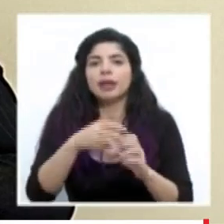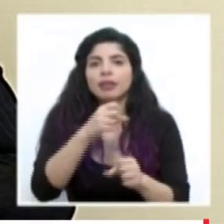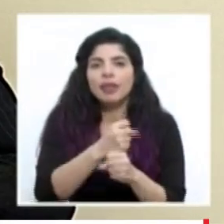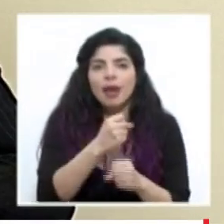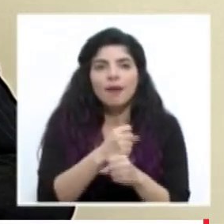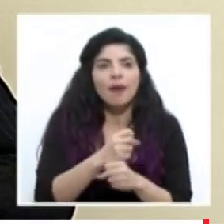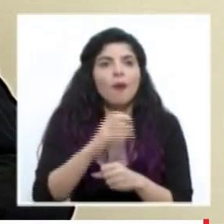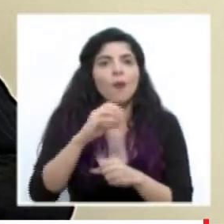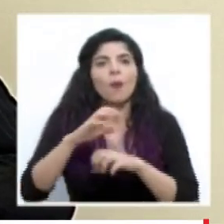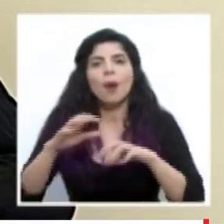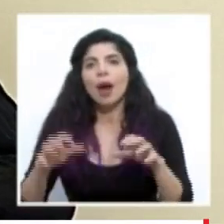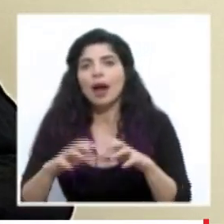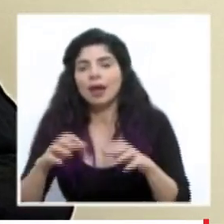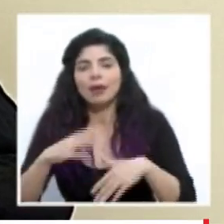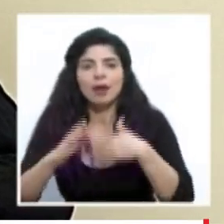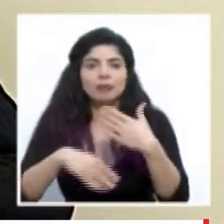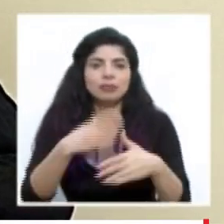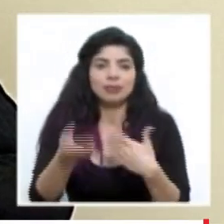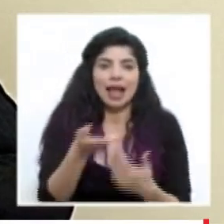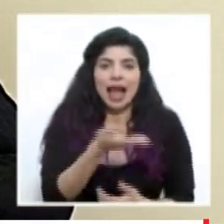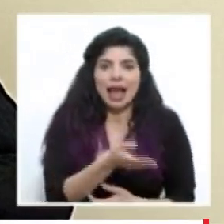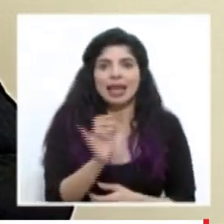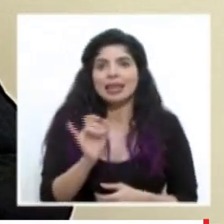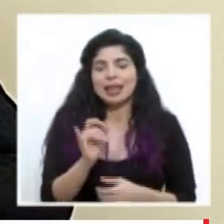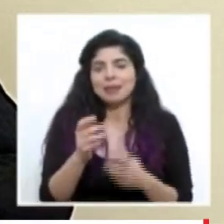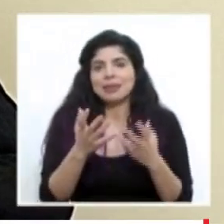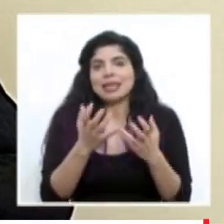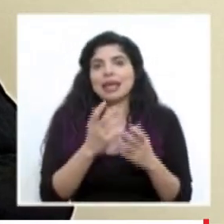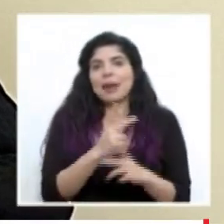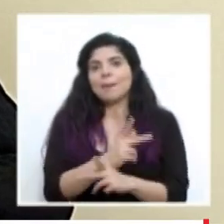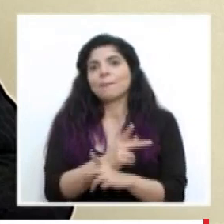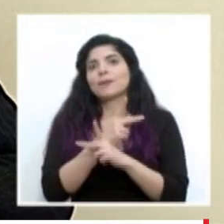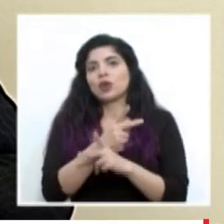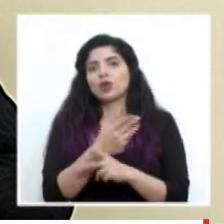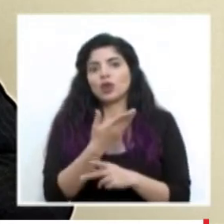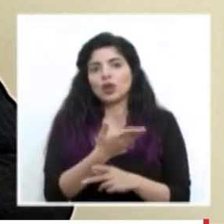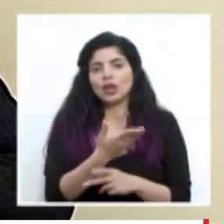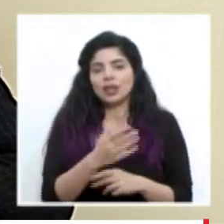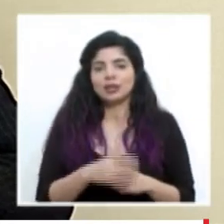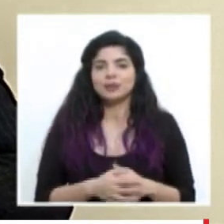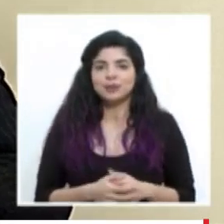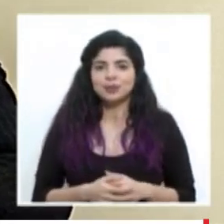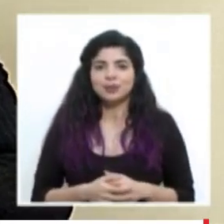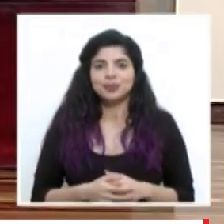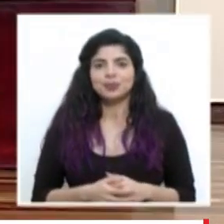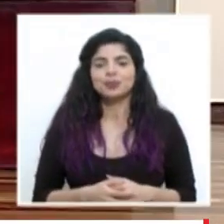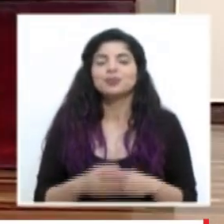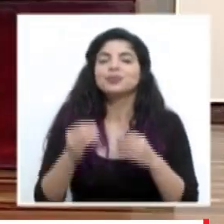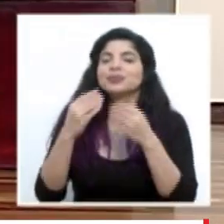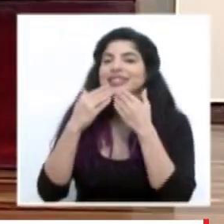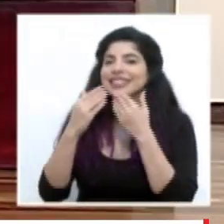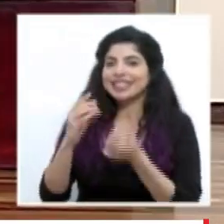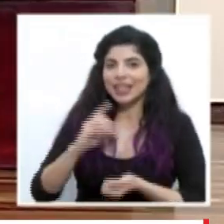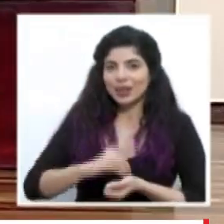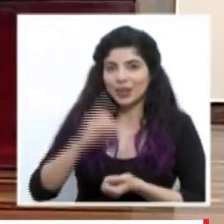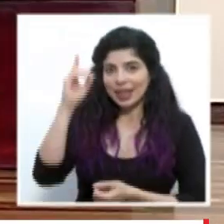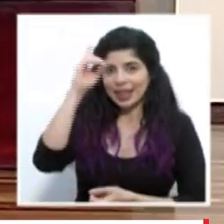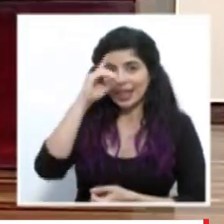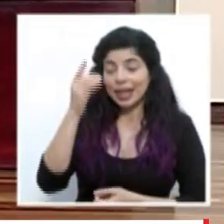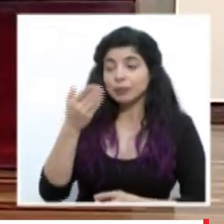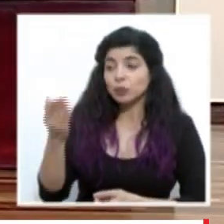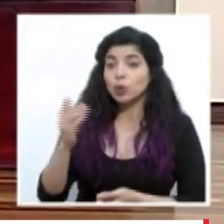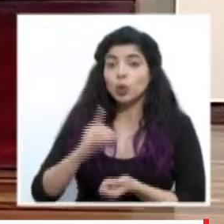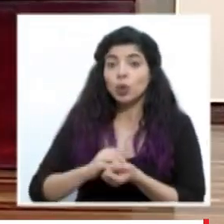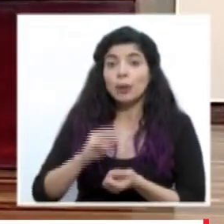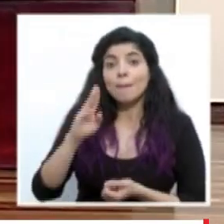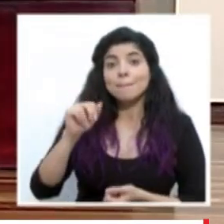trabajo o en diferentes actividades, y que pues ahí también queremos salvaguardar ese punto. Muchas gracias al doctor Daniel Salas.